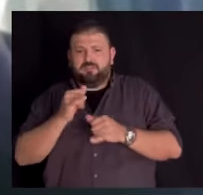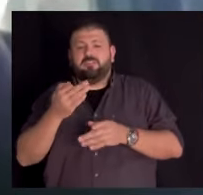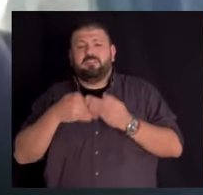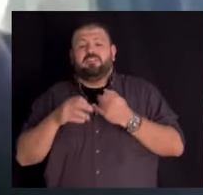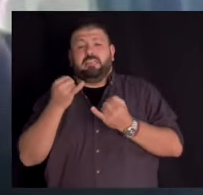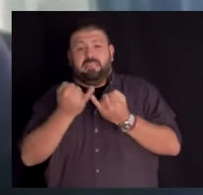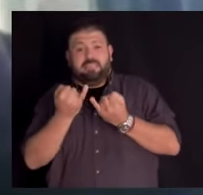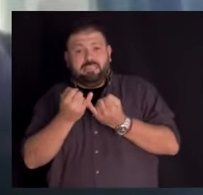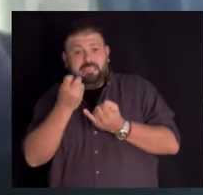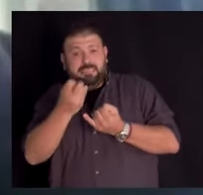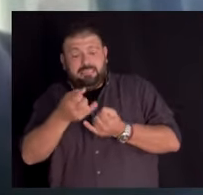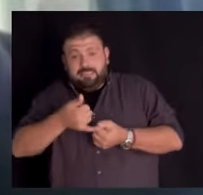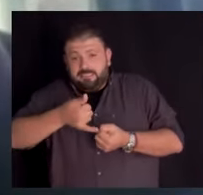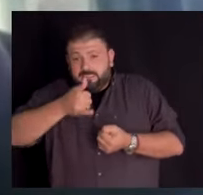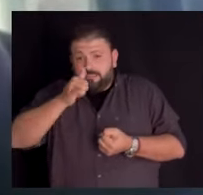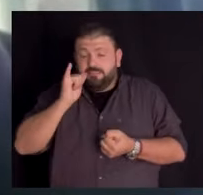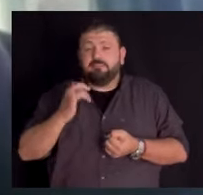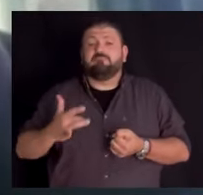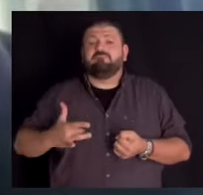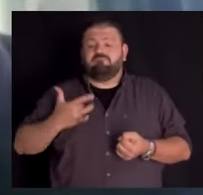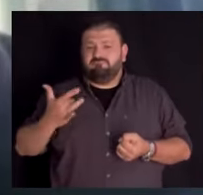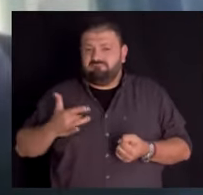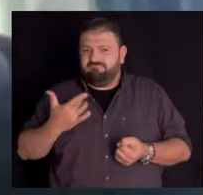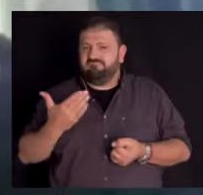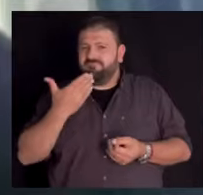Plus, ¿sí? Fluye.